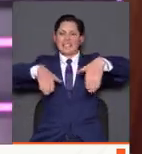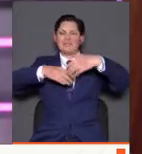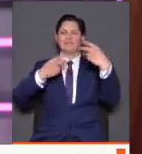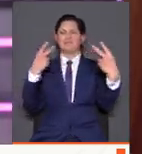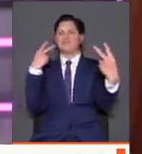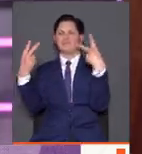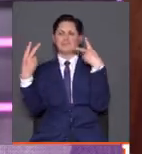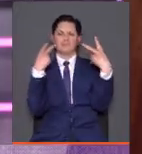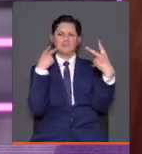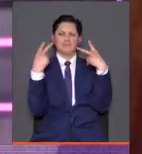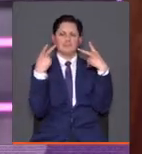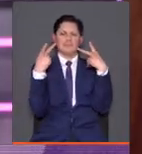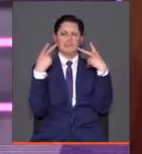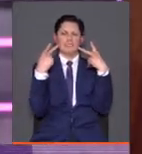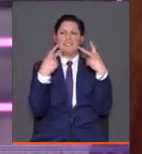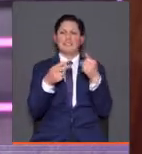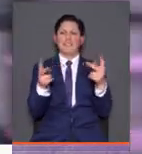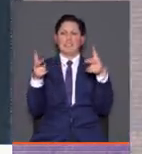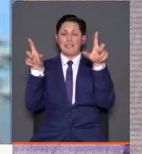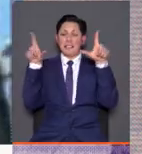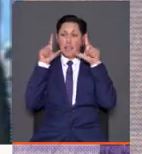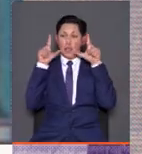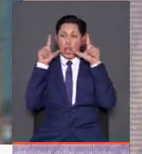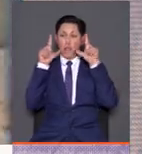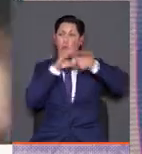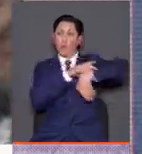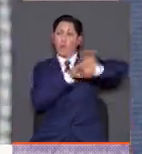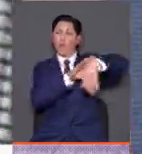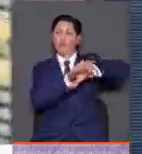salía en un concurso, era ídolo del barrio.